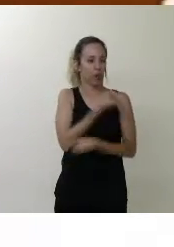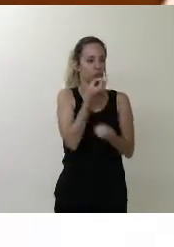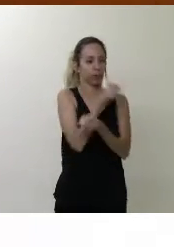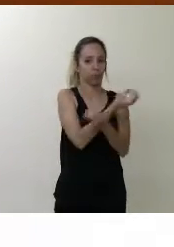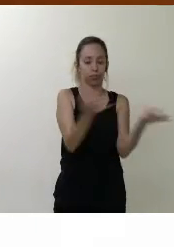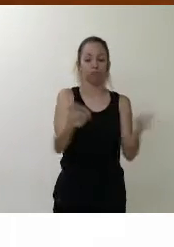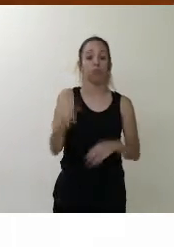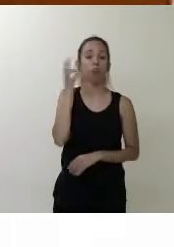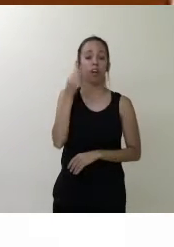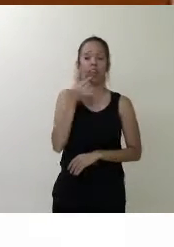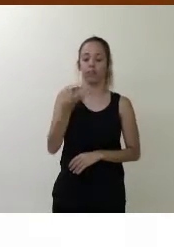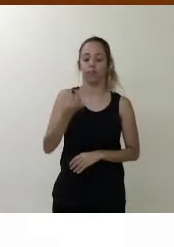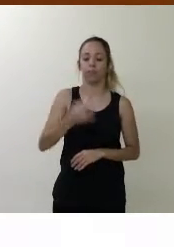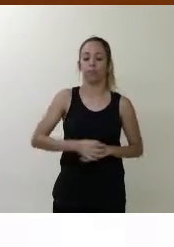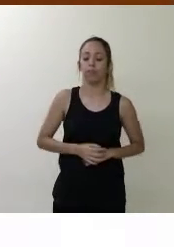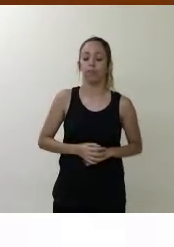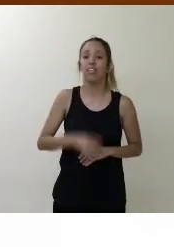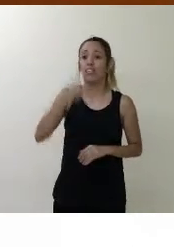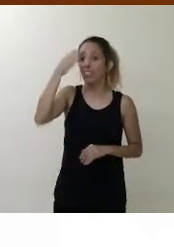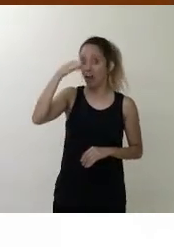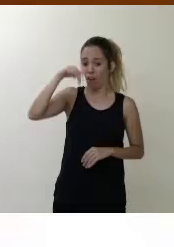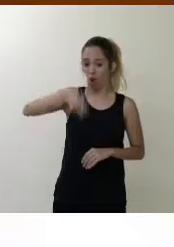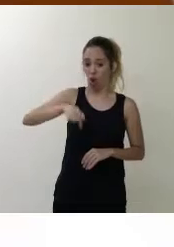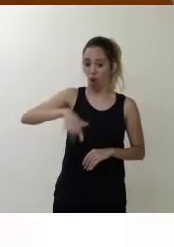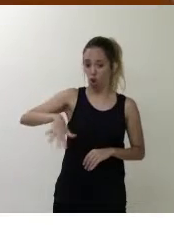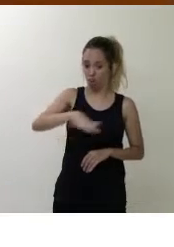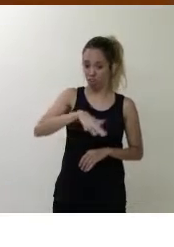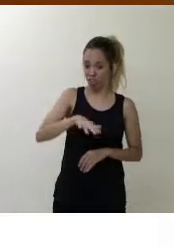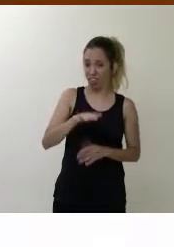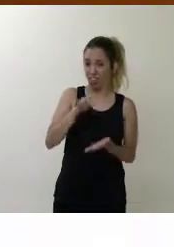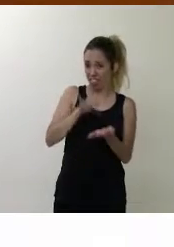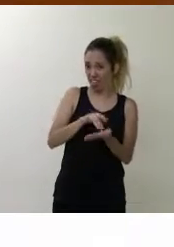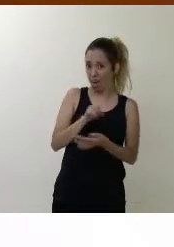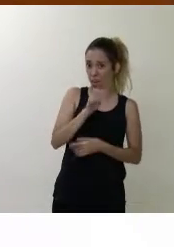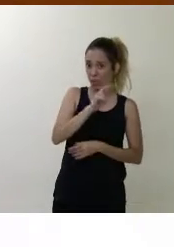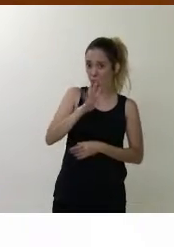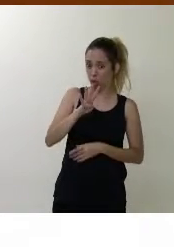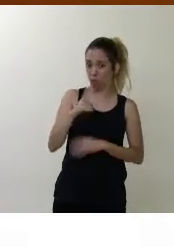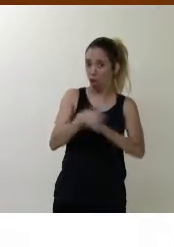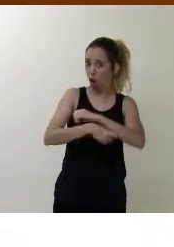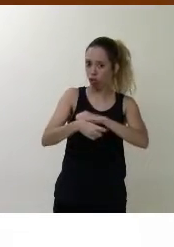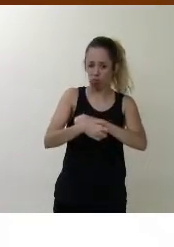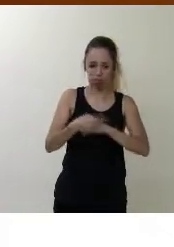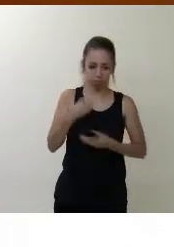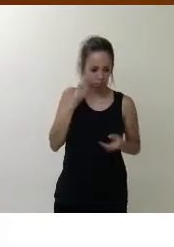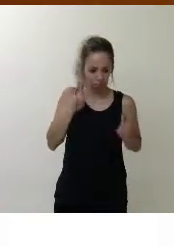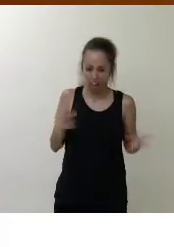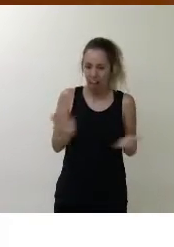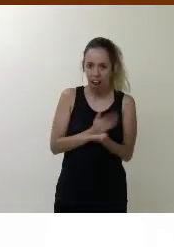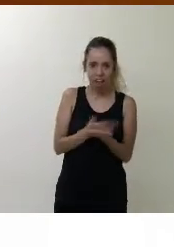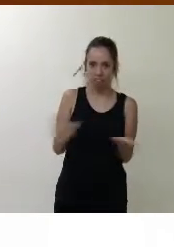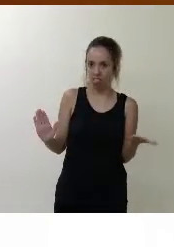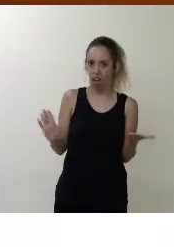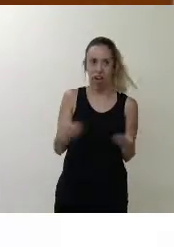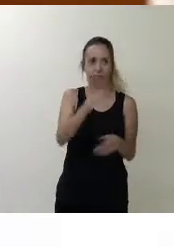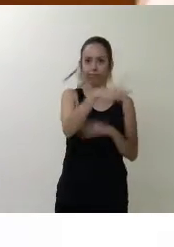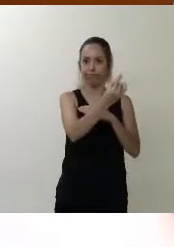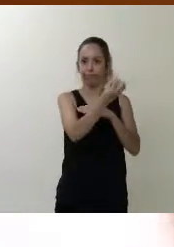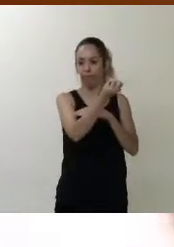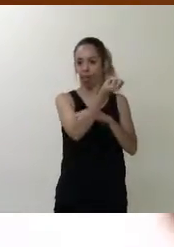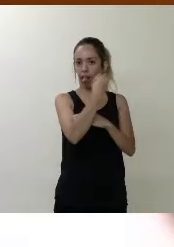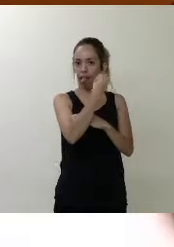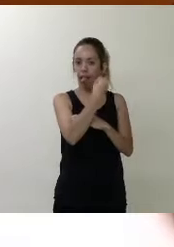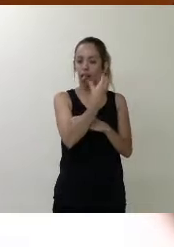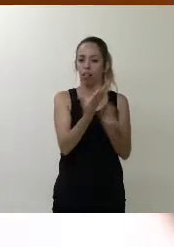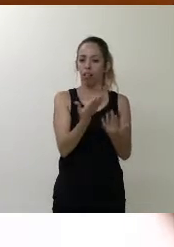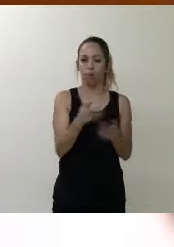Dice: ¿saben lo que hay a día de hoy, 24 de agosto? Nada de nada, más de lo mismo, nos toman el pelo, pero ya está bien. Este año